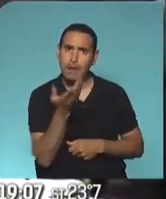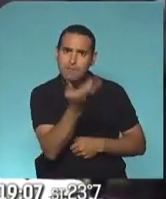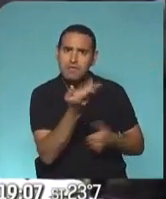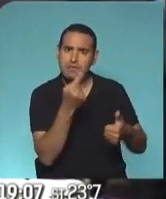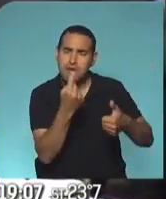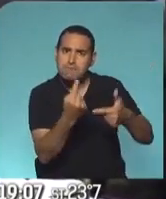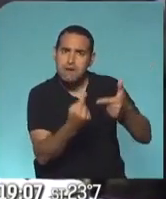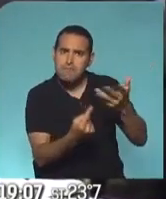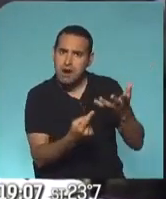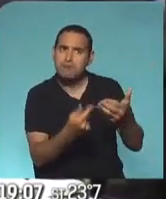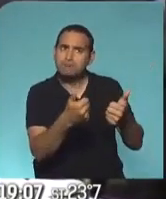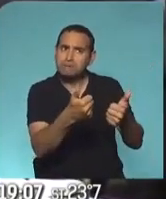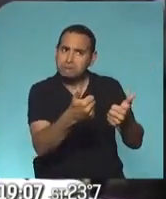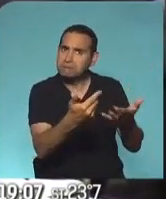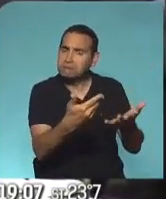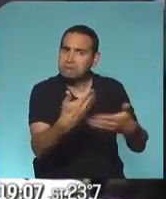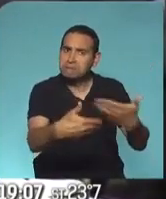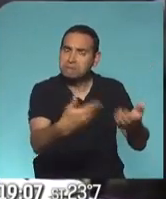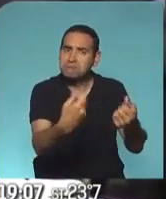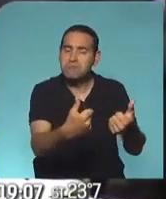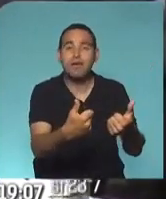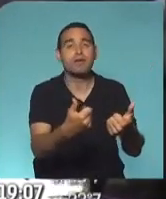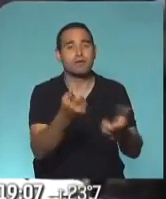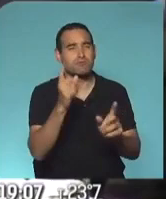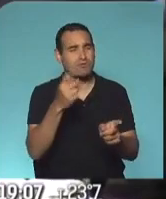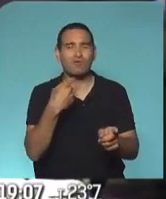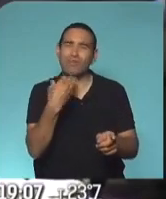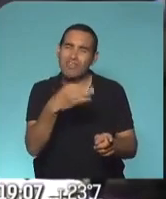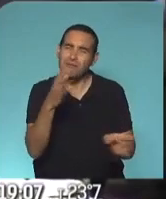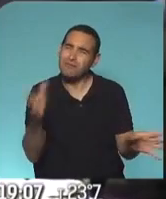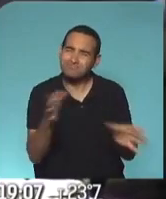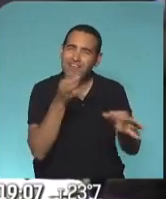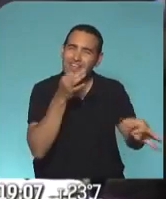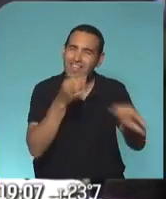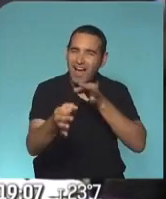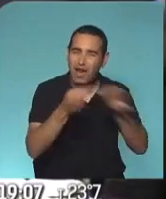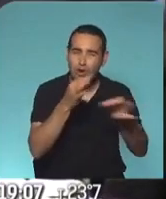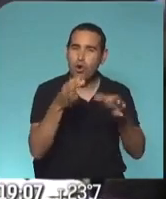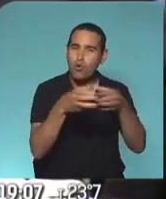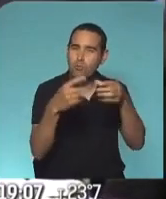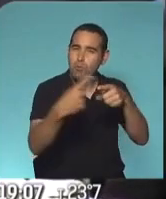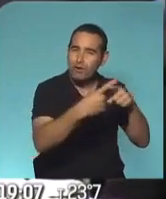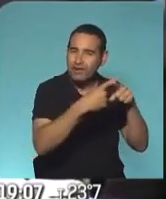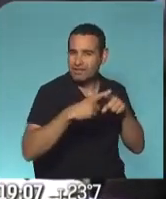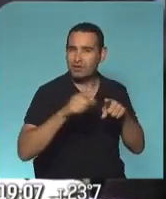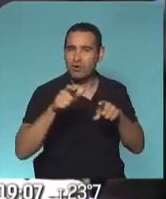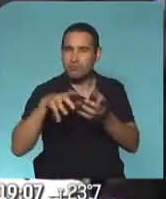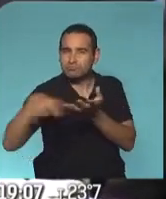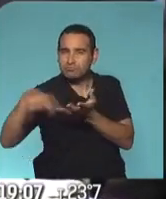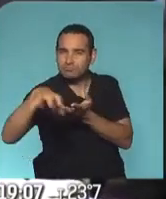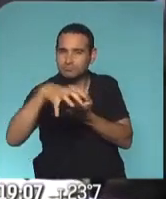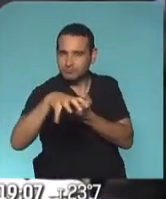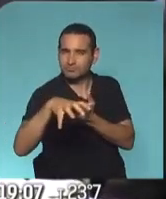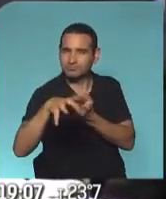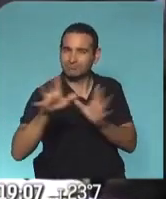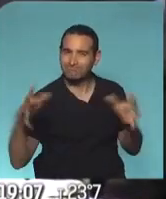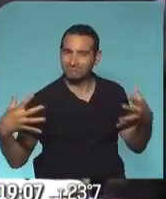promoviendo una vez más como lo dije anteriormente el diálogo entre las fuerzas políticas y sectores representativos